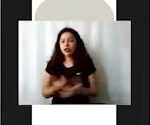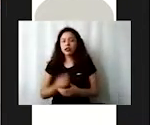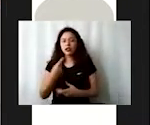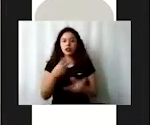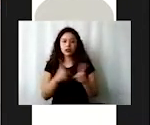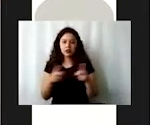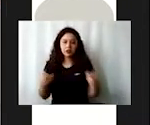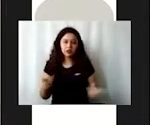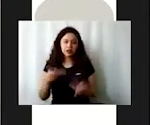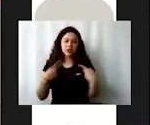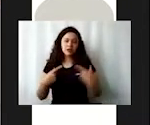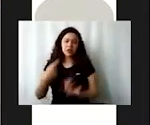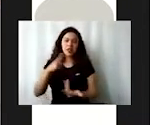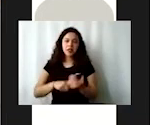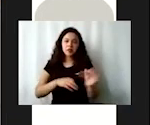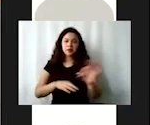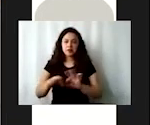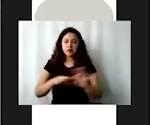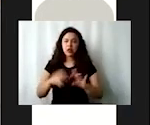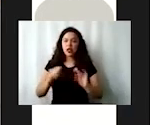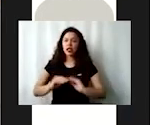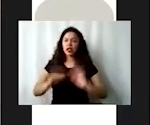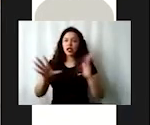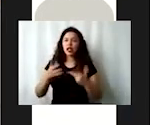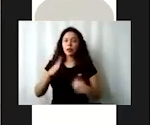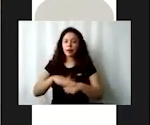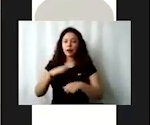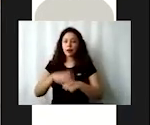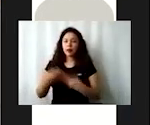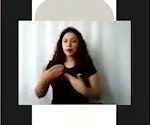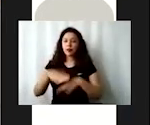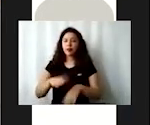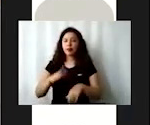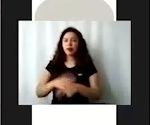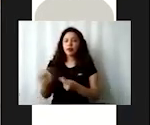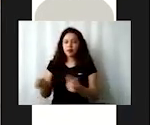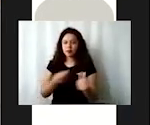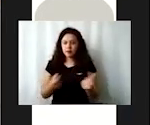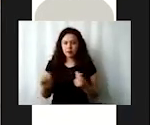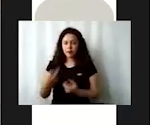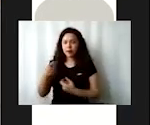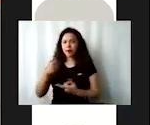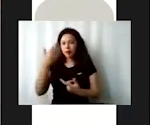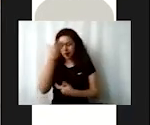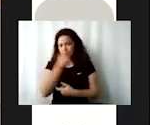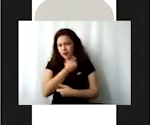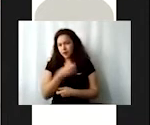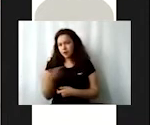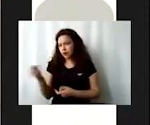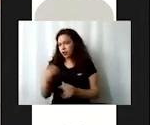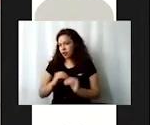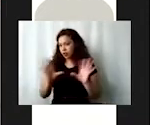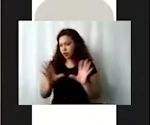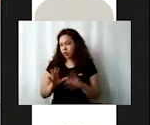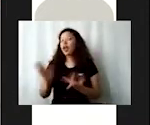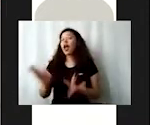desarrollando estos trabajadores y, por supuesto, sobre todo a los que son más eficientes en su desempeño, ¿no? Y entonces